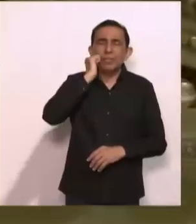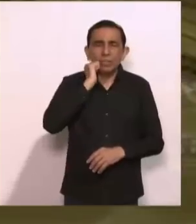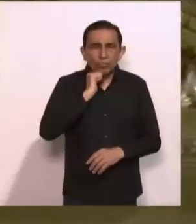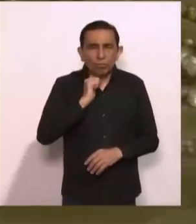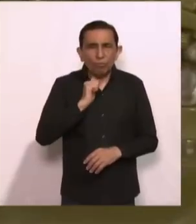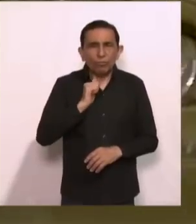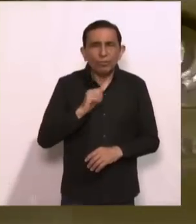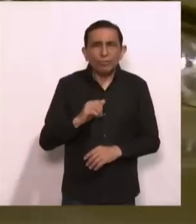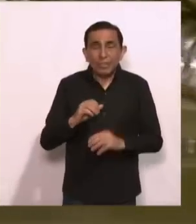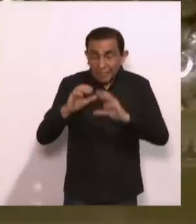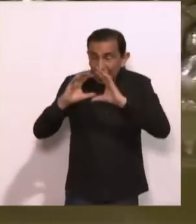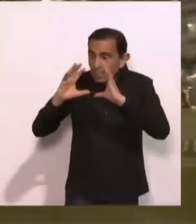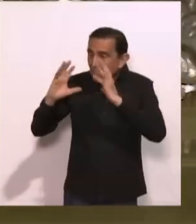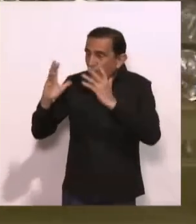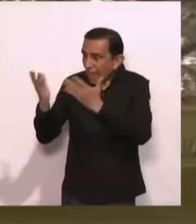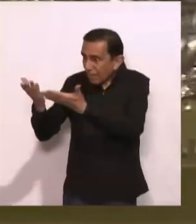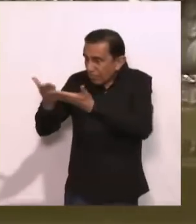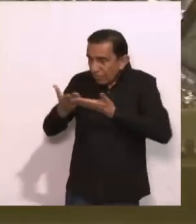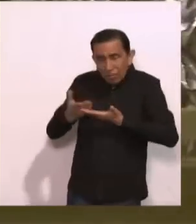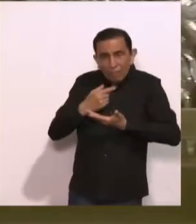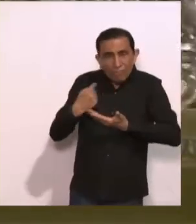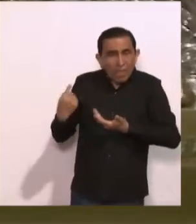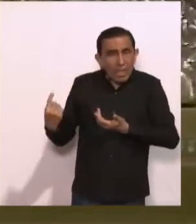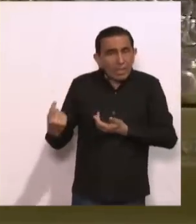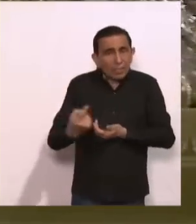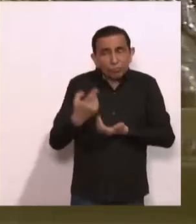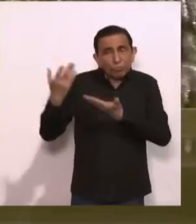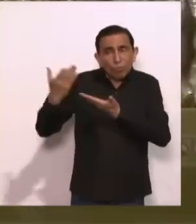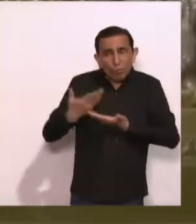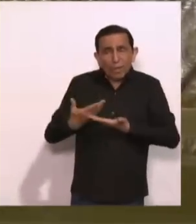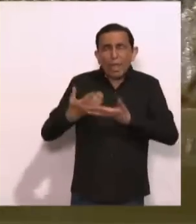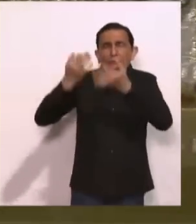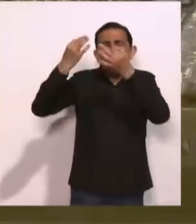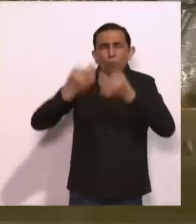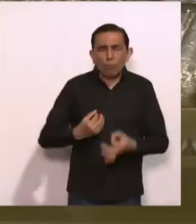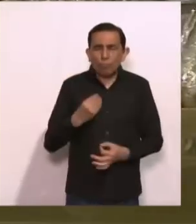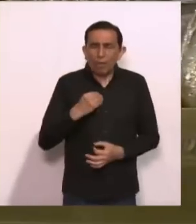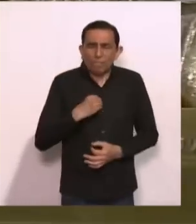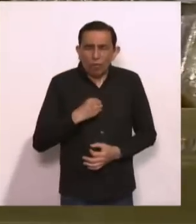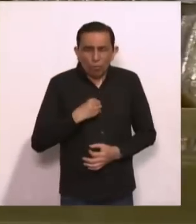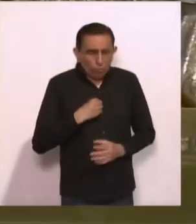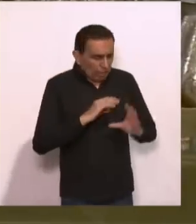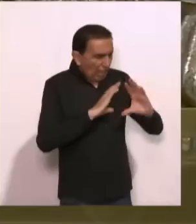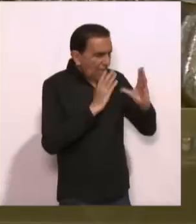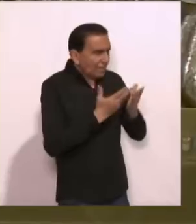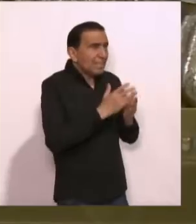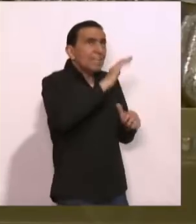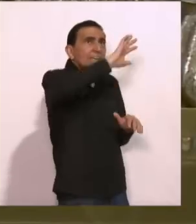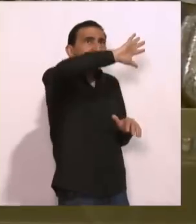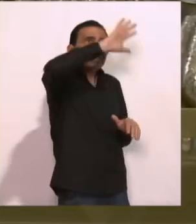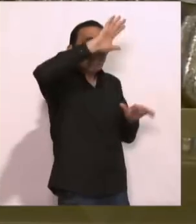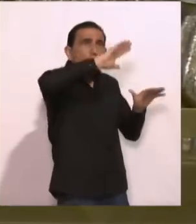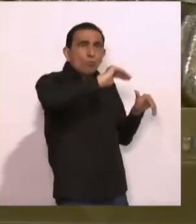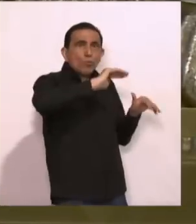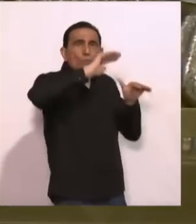tu nombre. Venga a nosotros tu reino. Hágase tu voluntad en la tierra como en el